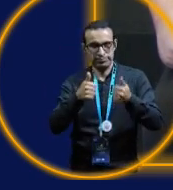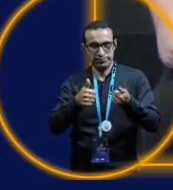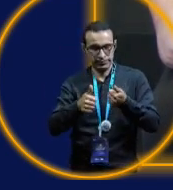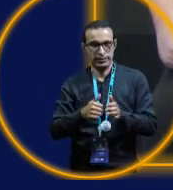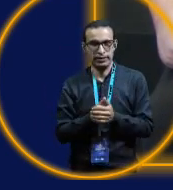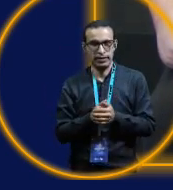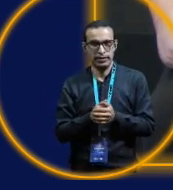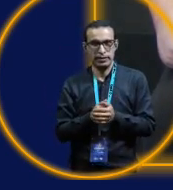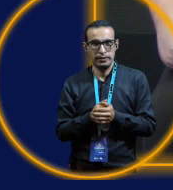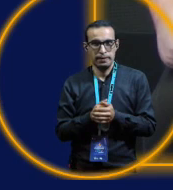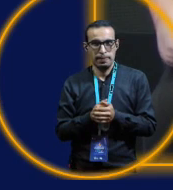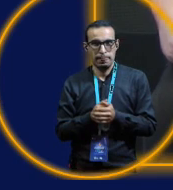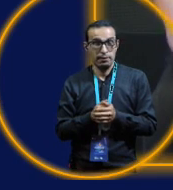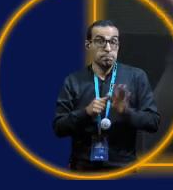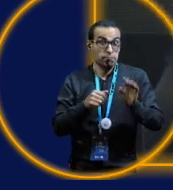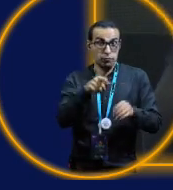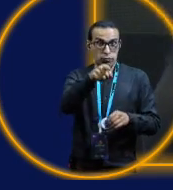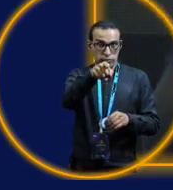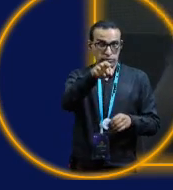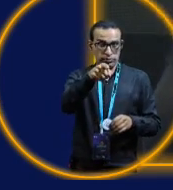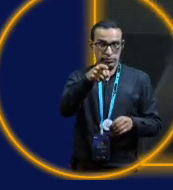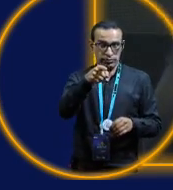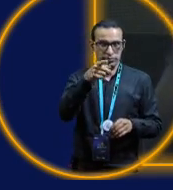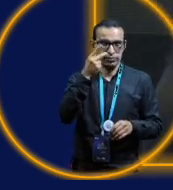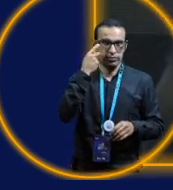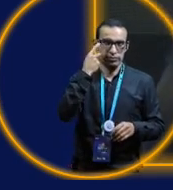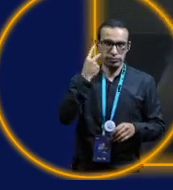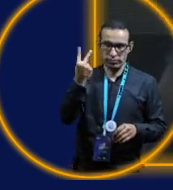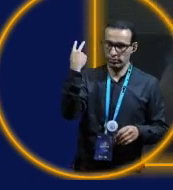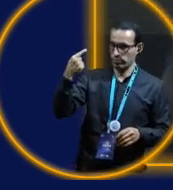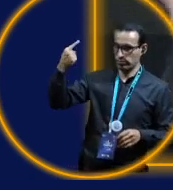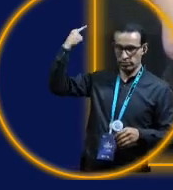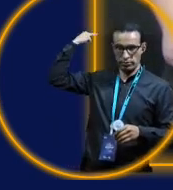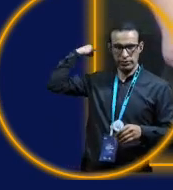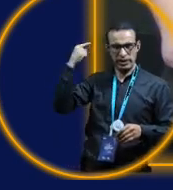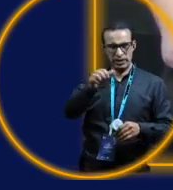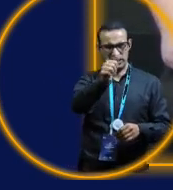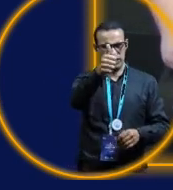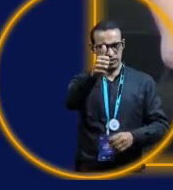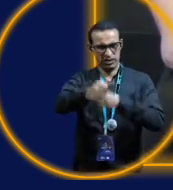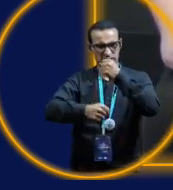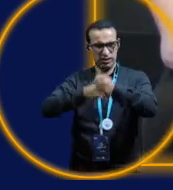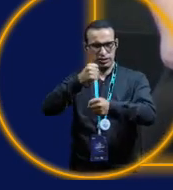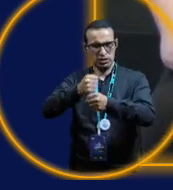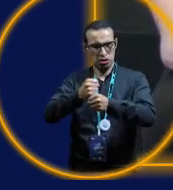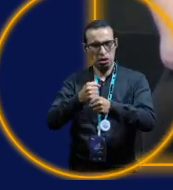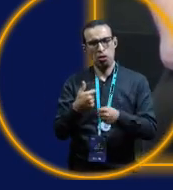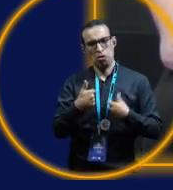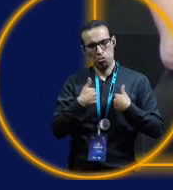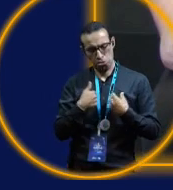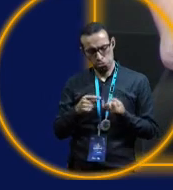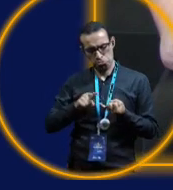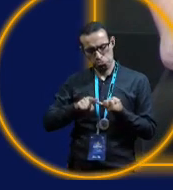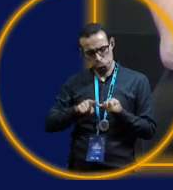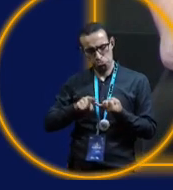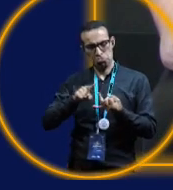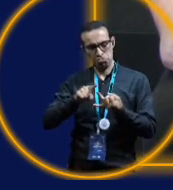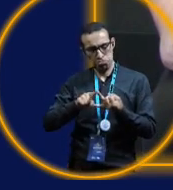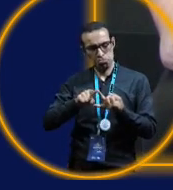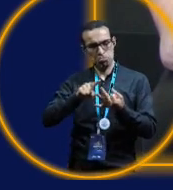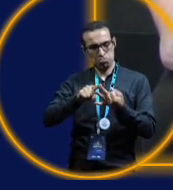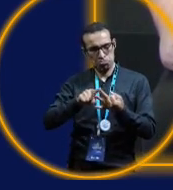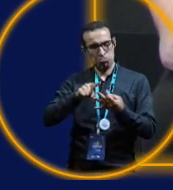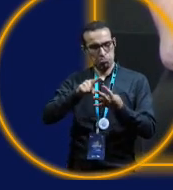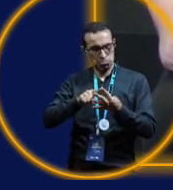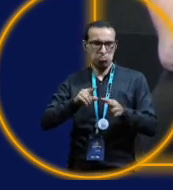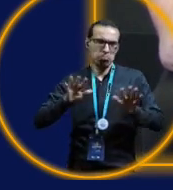sí yo era así hace 10 años Qué chévere Entonces por cada cosa que tú sacas